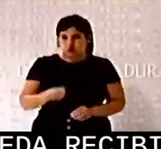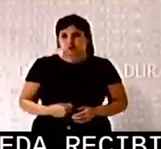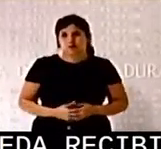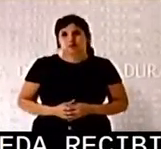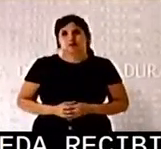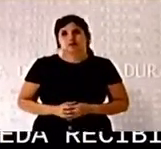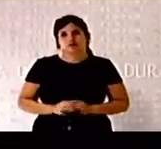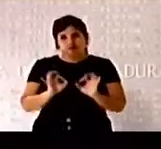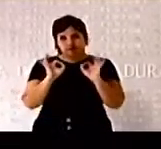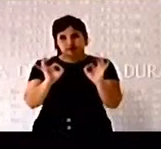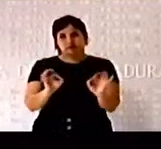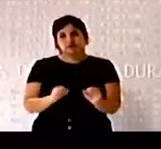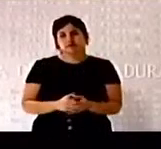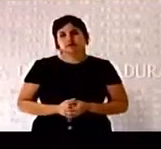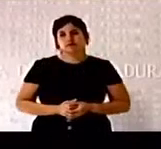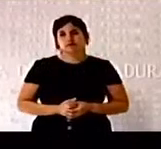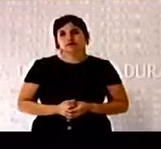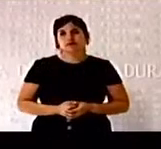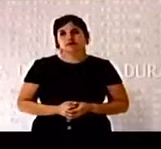Así es.